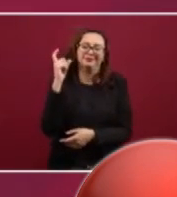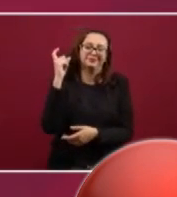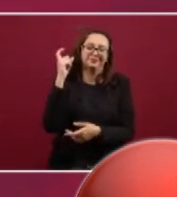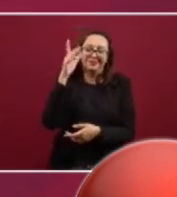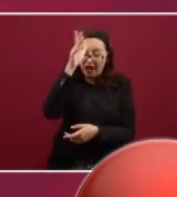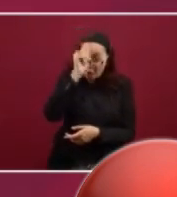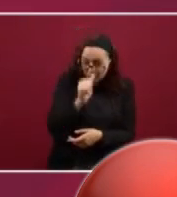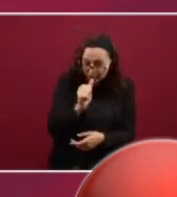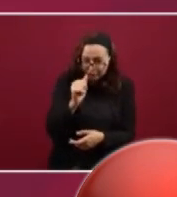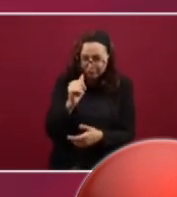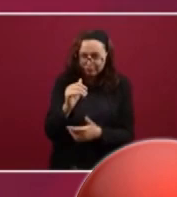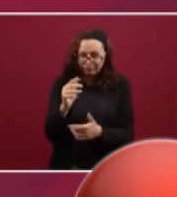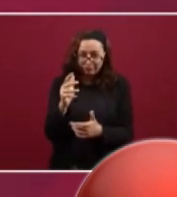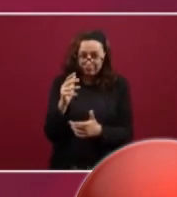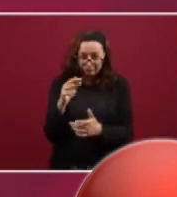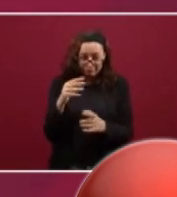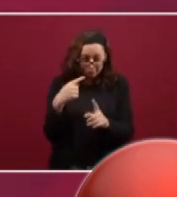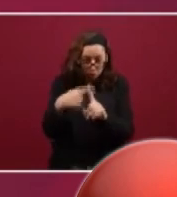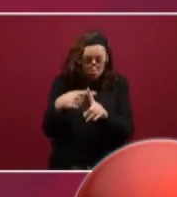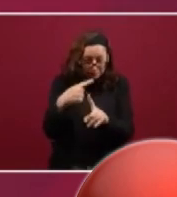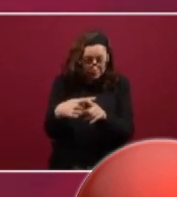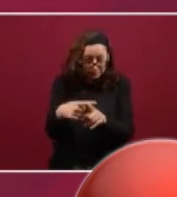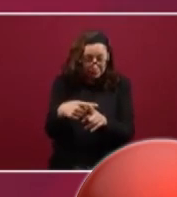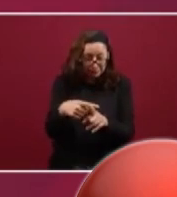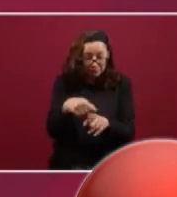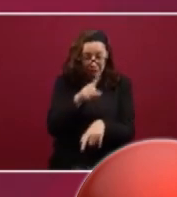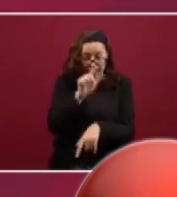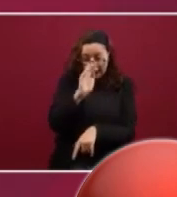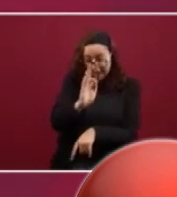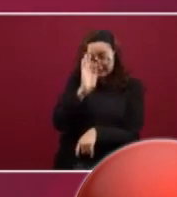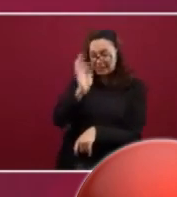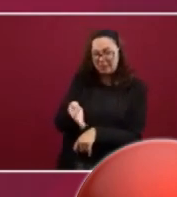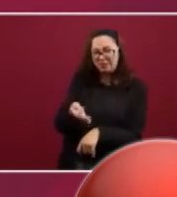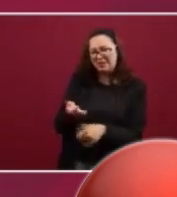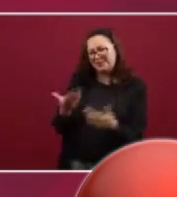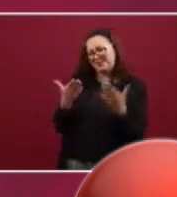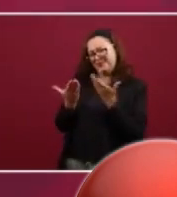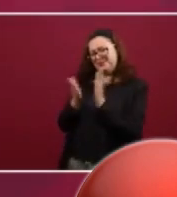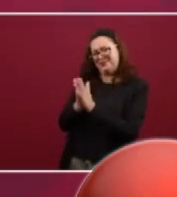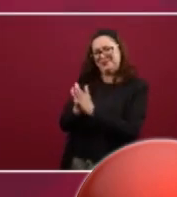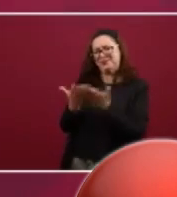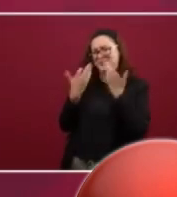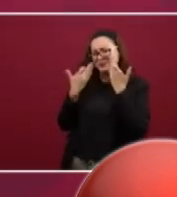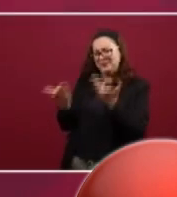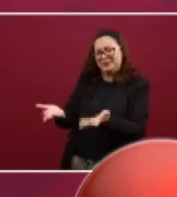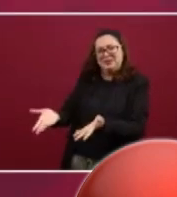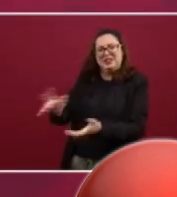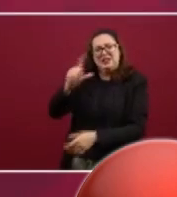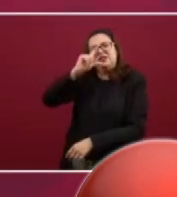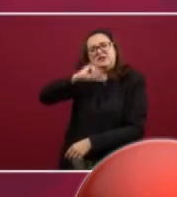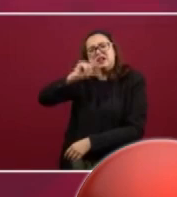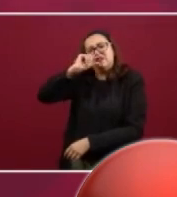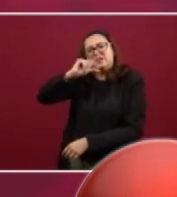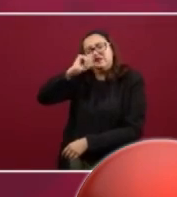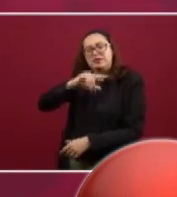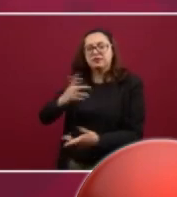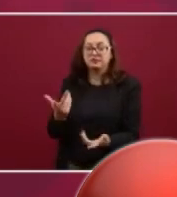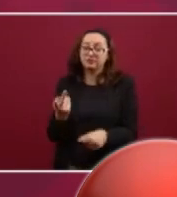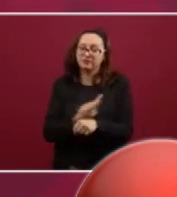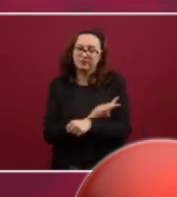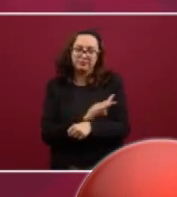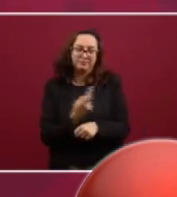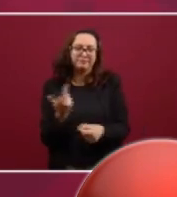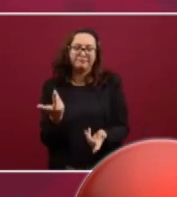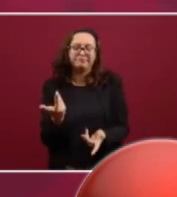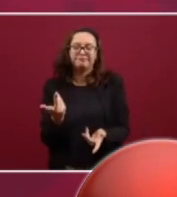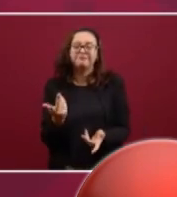tengamos una posición positiva por parte de Estados Unidos si no pasamos esta situación que estamos viviendo hoy en día. Es